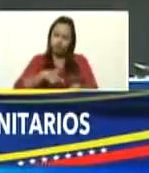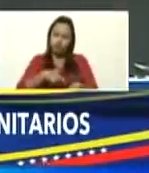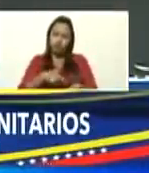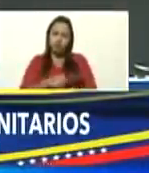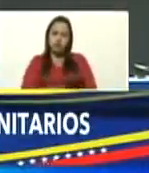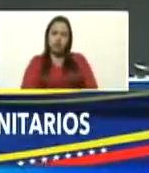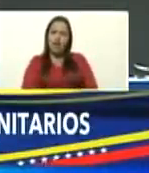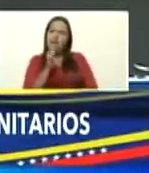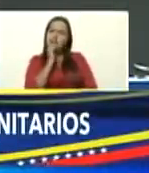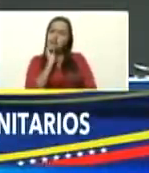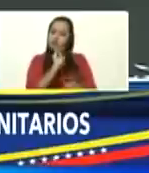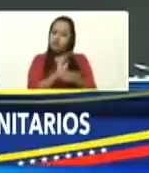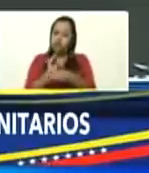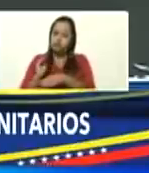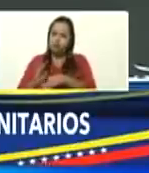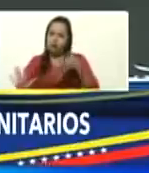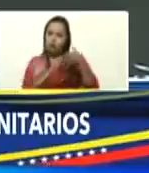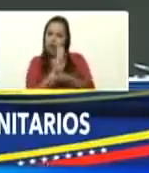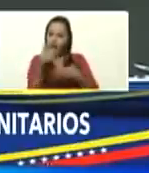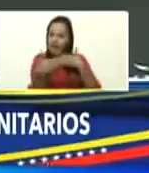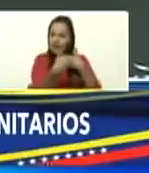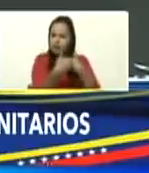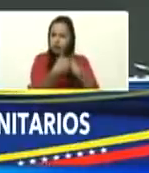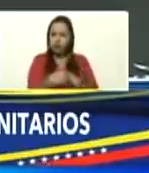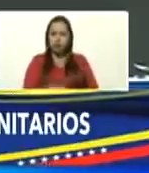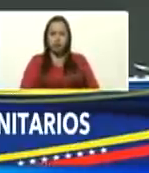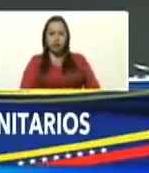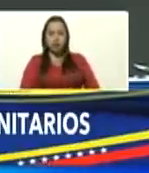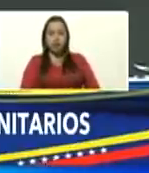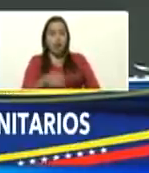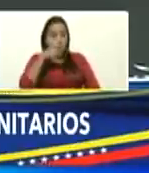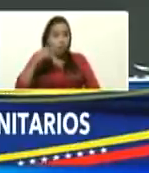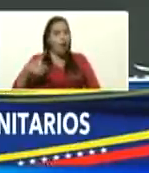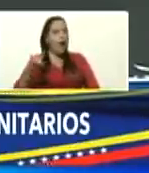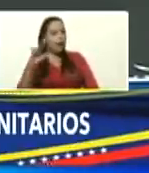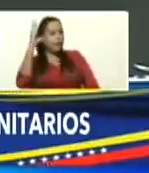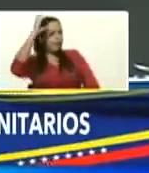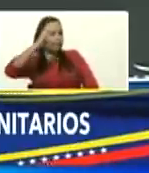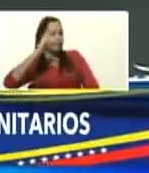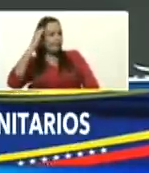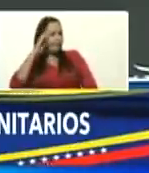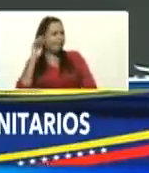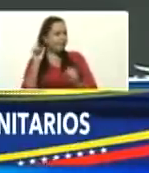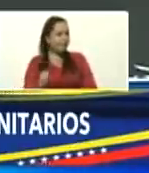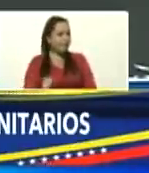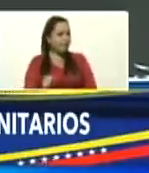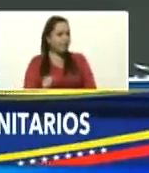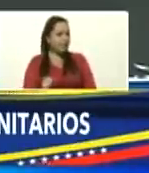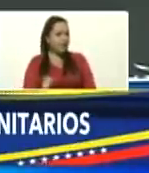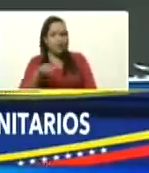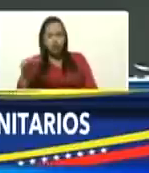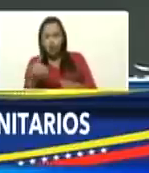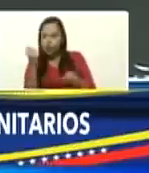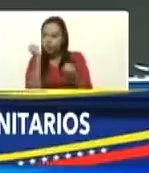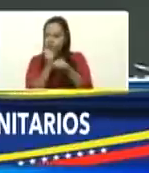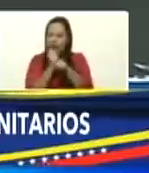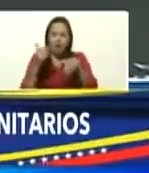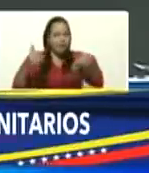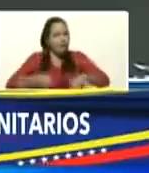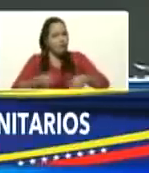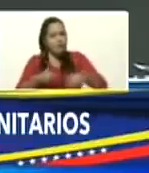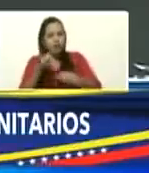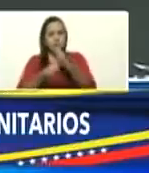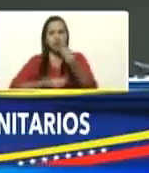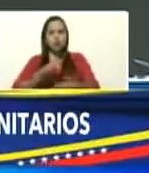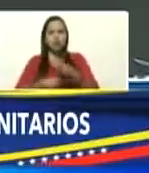lo protege frente a las agresiones. Y este pueblo está consciente de sus innumerables sacrificios y